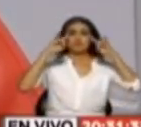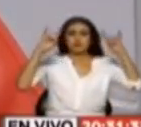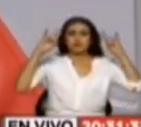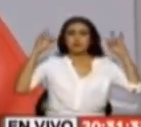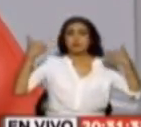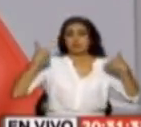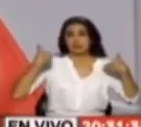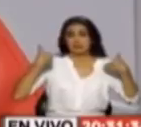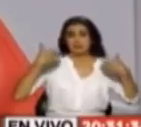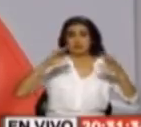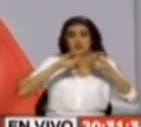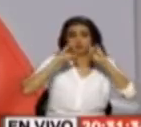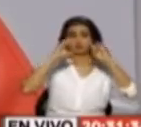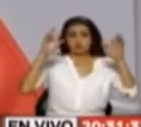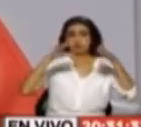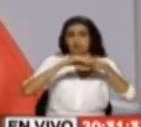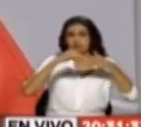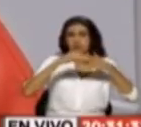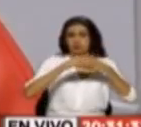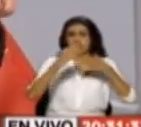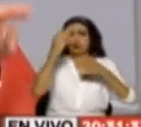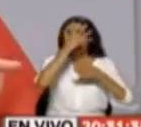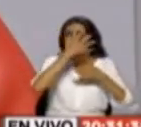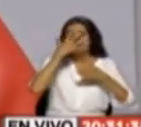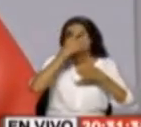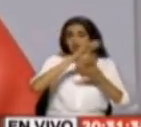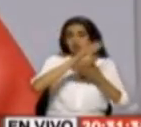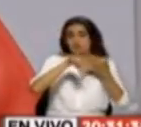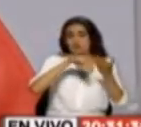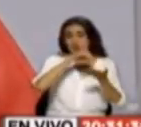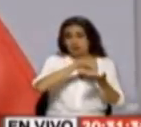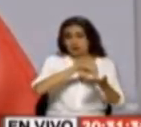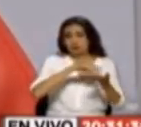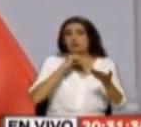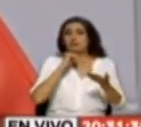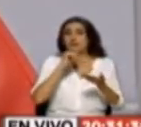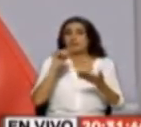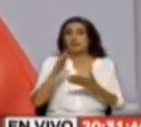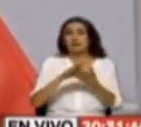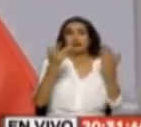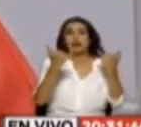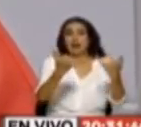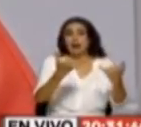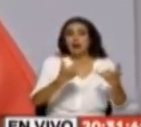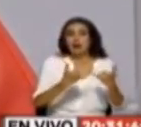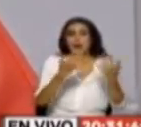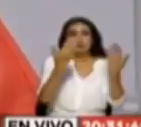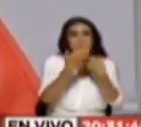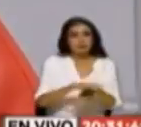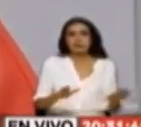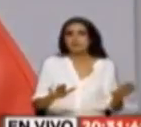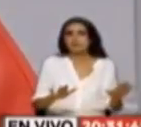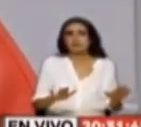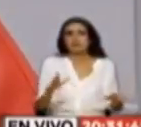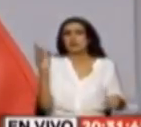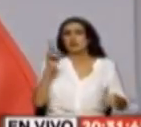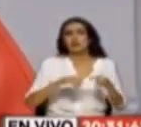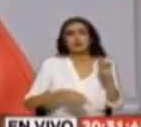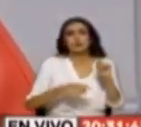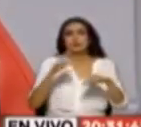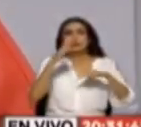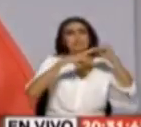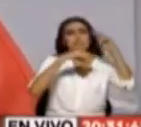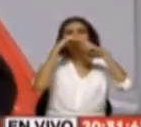ecuatoriano para beneficiar a las provincias de Esmeraldas y Maraví y que está inconclusa, se la concluye. Es el único camino. No puede ser que una